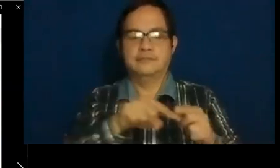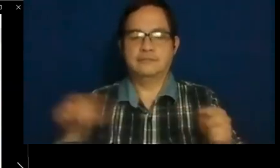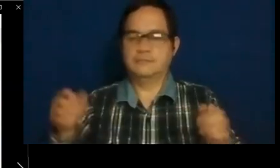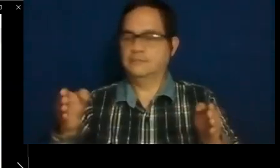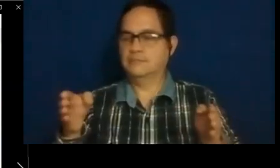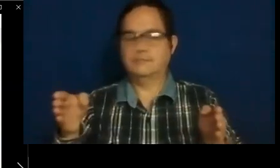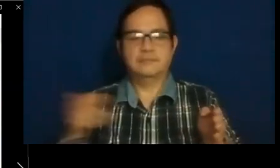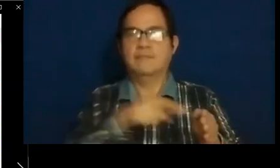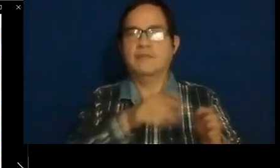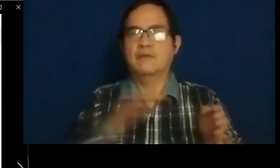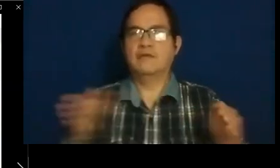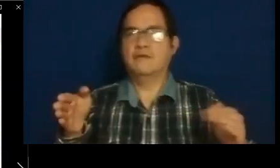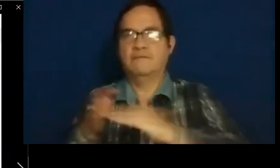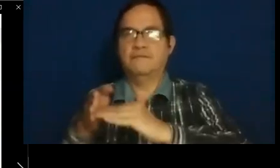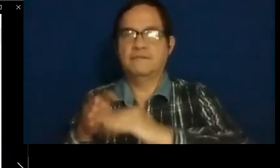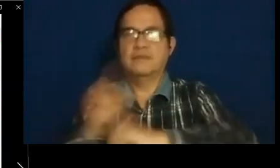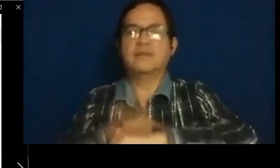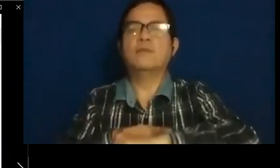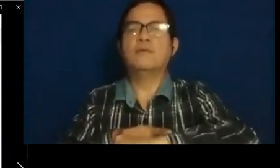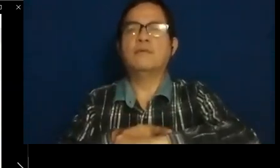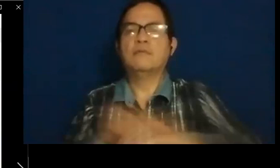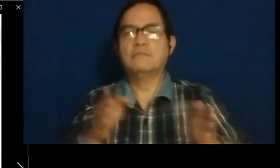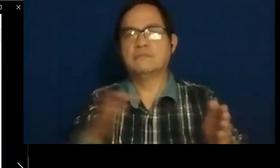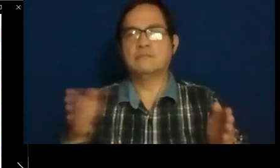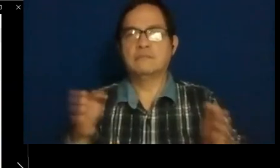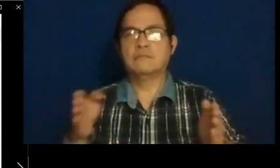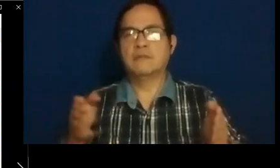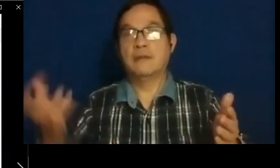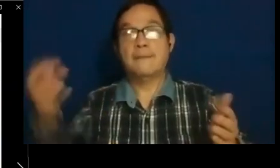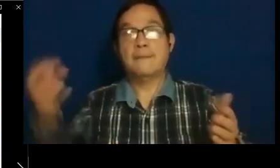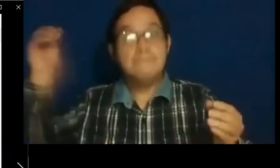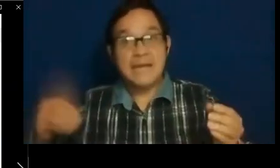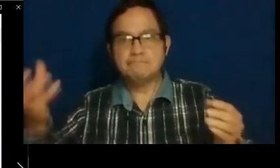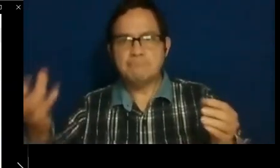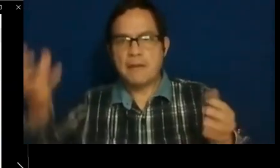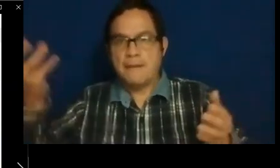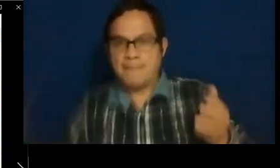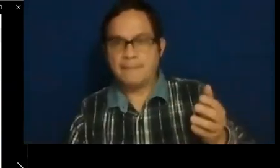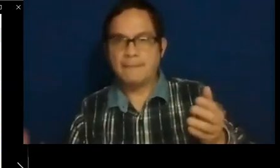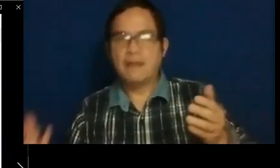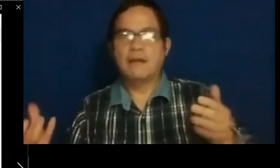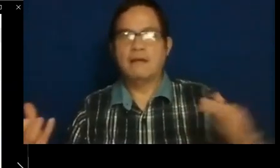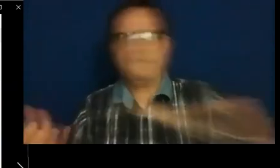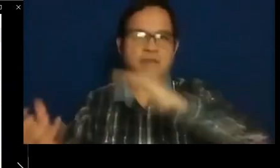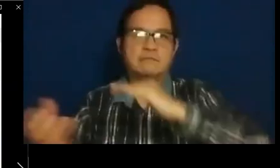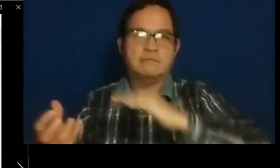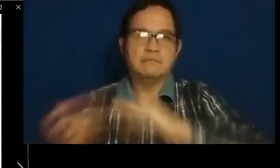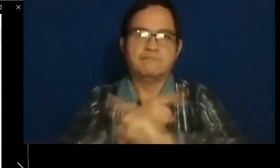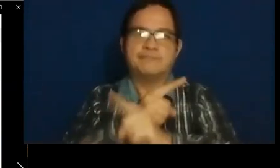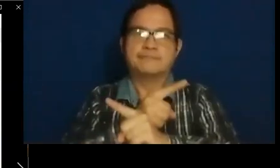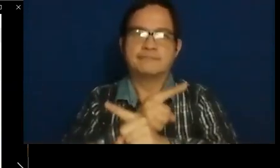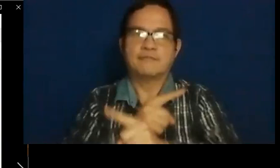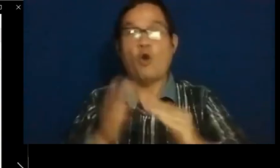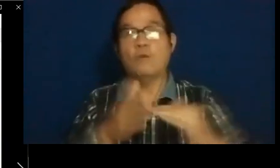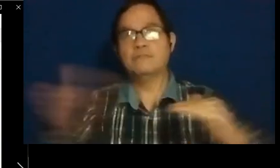ahora 2,5 metros, el tiempo va a cambiar. Claramente voy a invertir más tiempo porque él se va a desplazar más distancia.